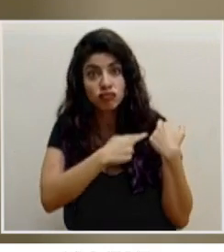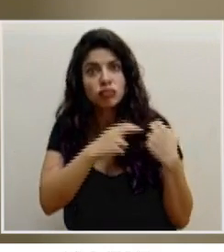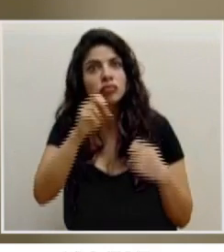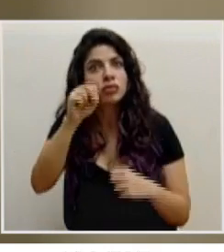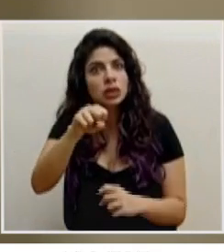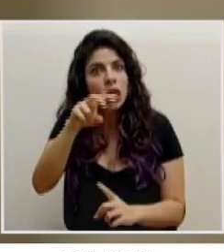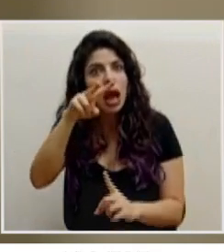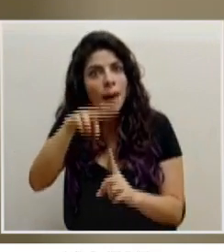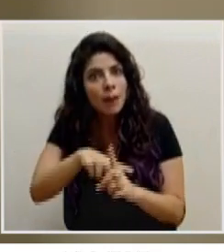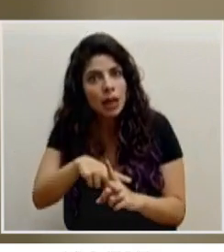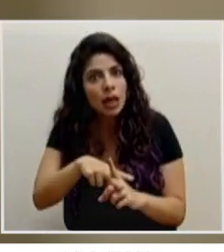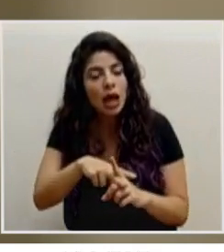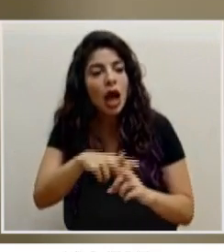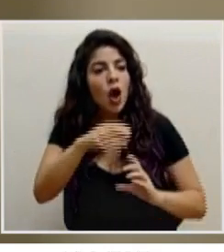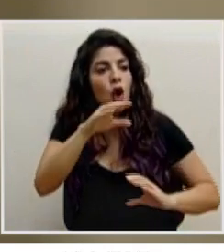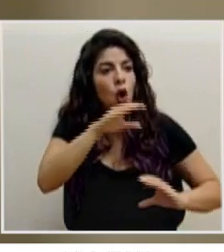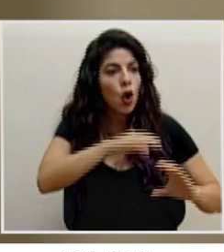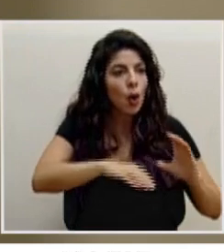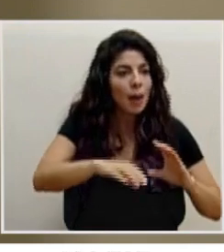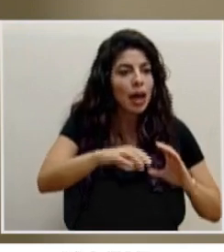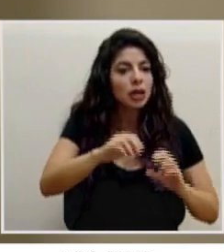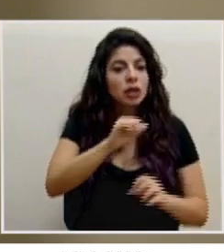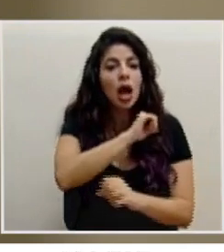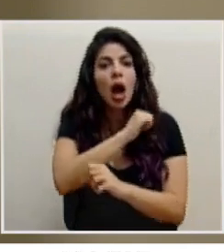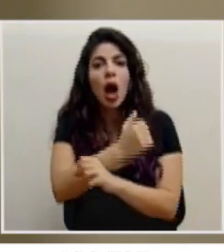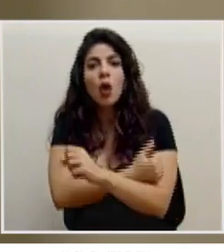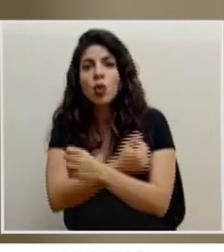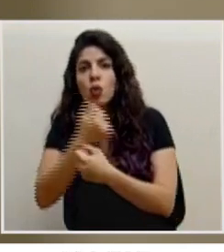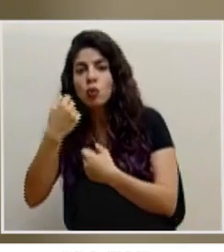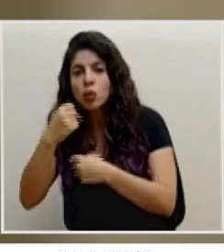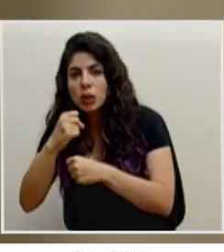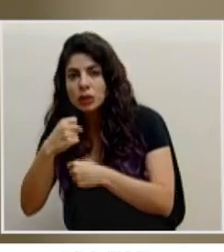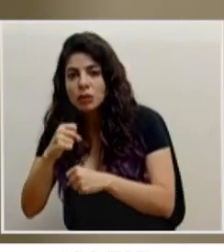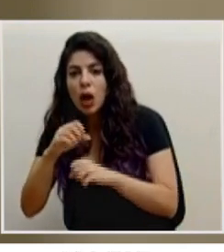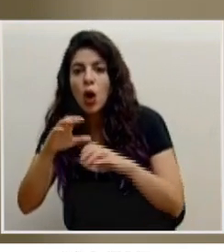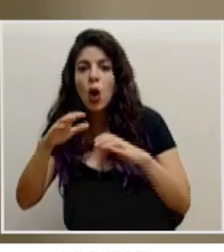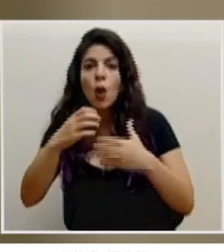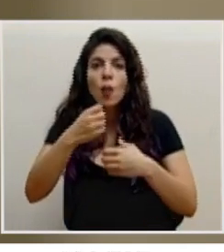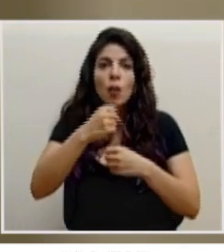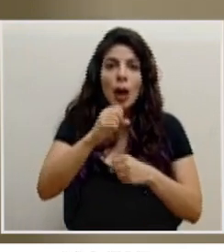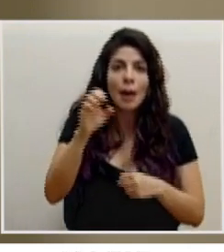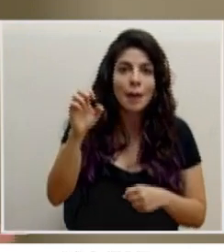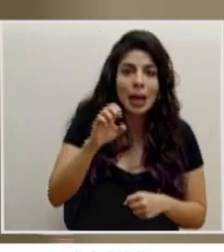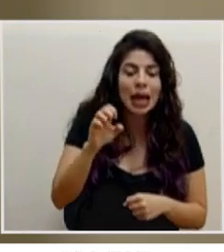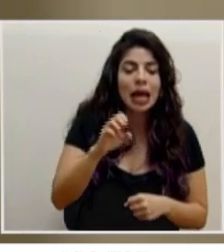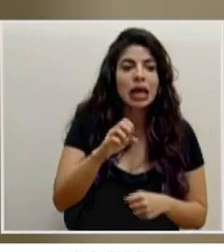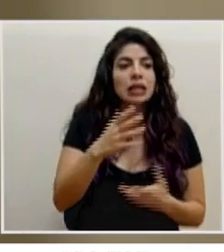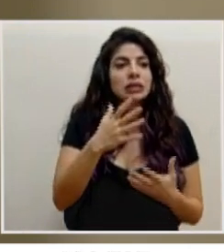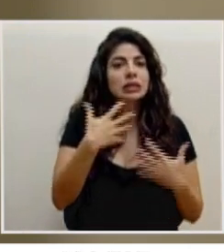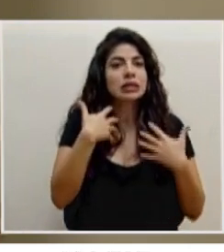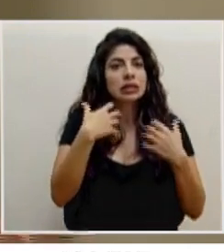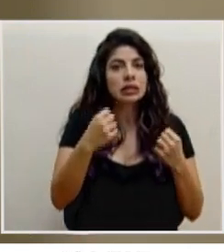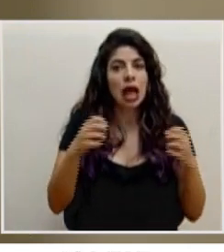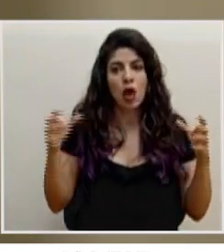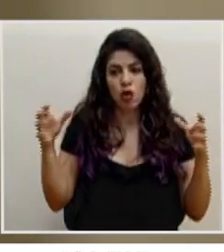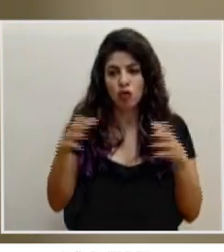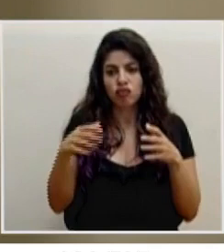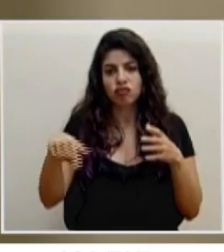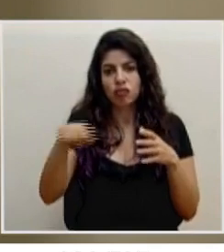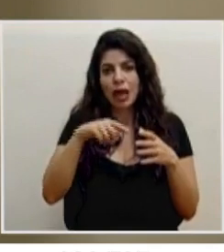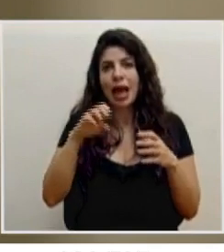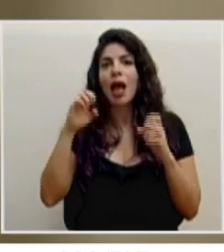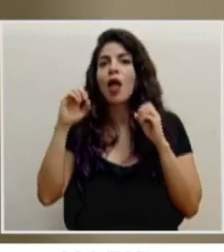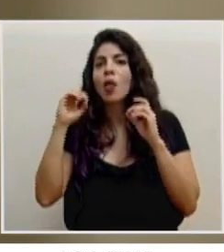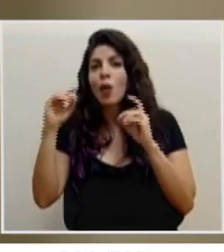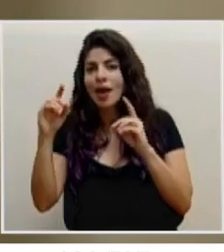esfuerzo conjunto del comercio, de las autoridades municipales, de los comités municipales de emergencia, de las autoridades de salud,